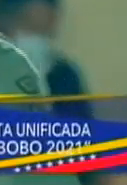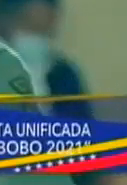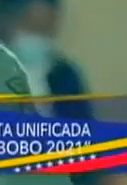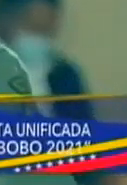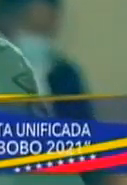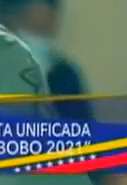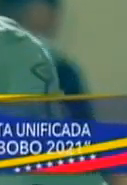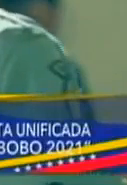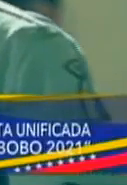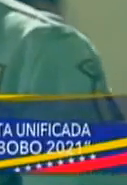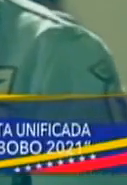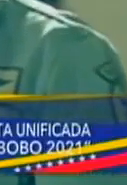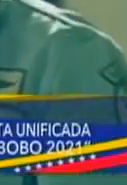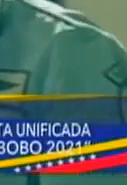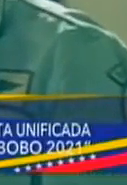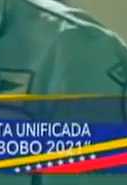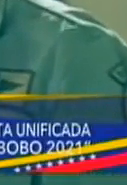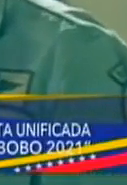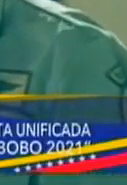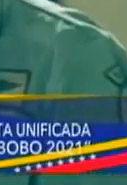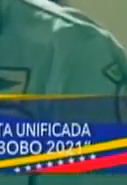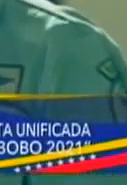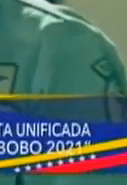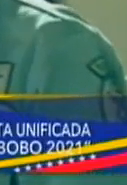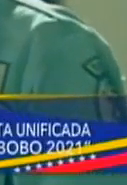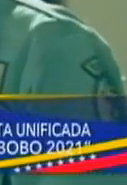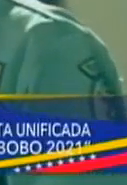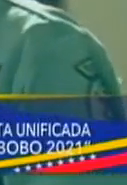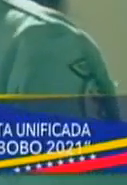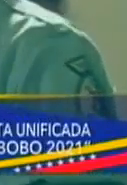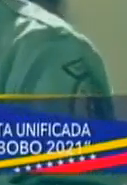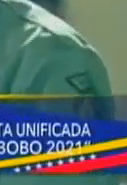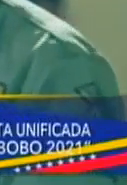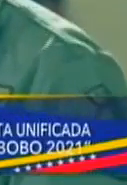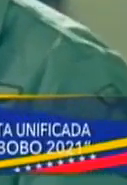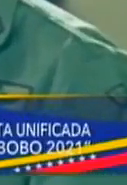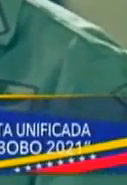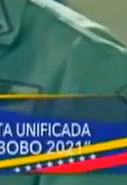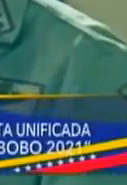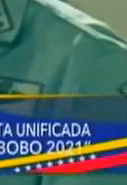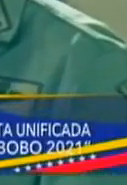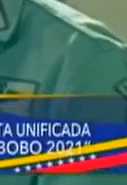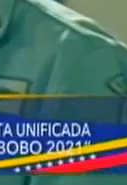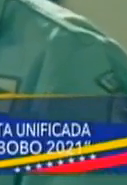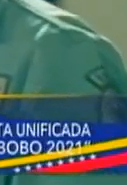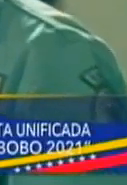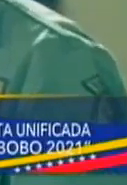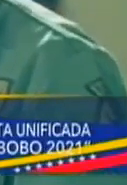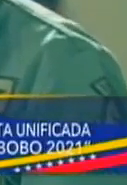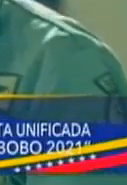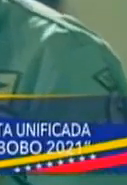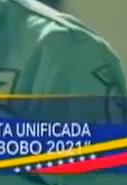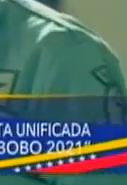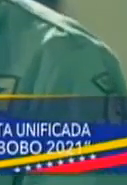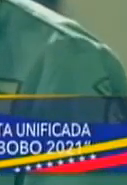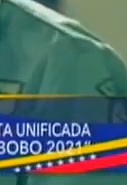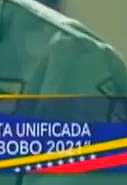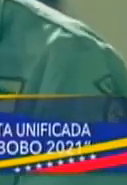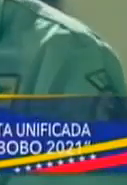que, bueno, ahora bajo esta nueva dinámica de poco tiempo para planificar, poco tiempo